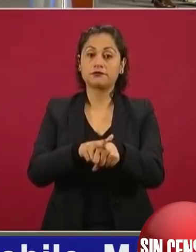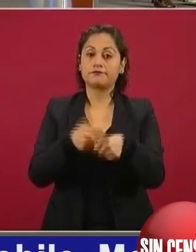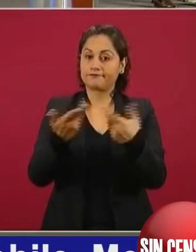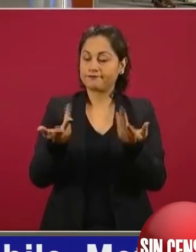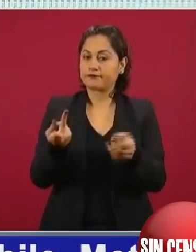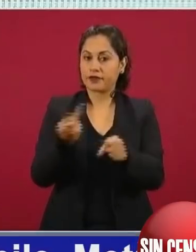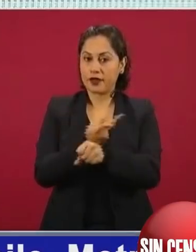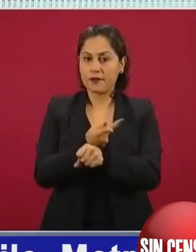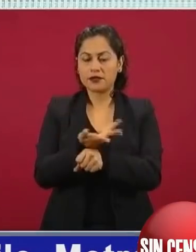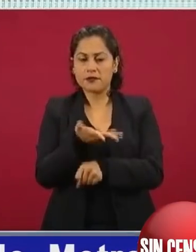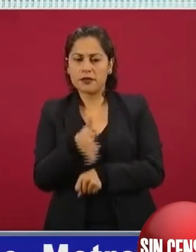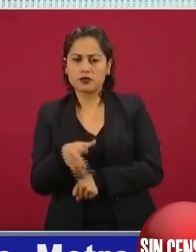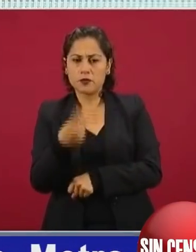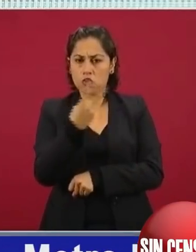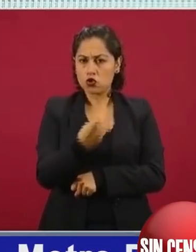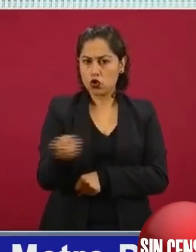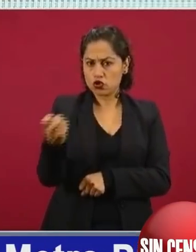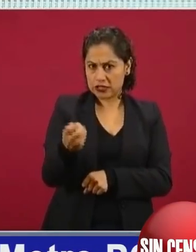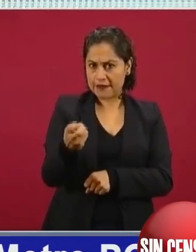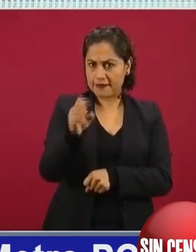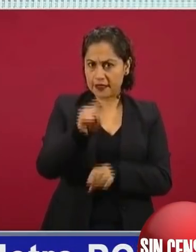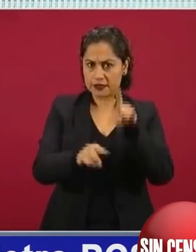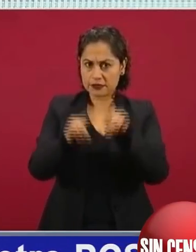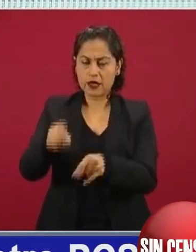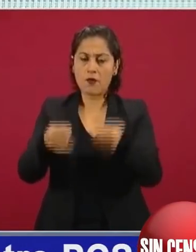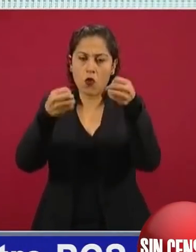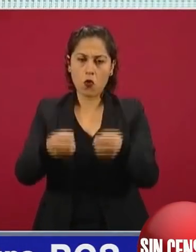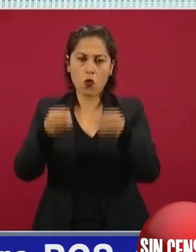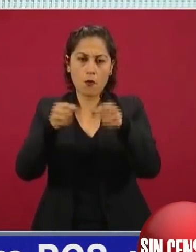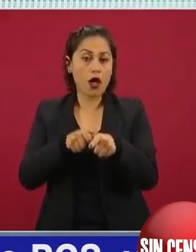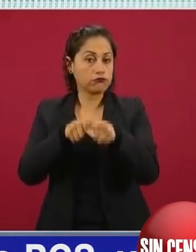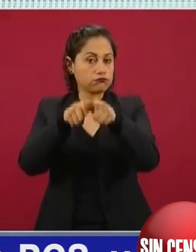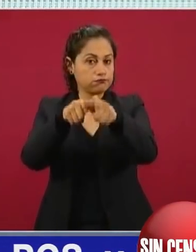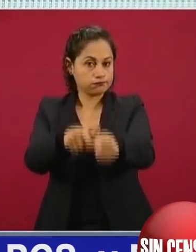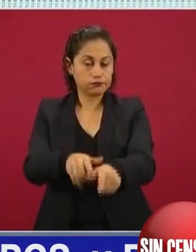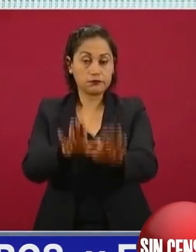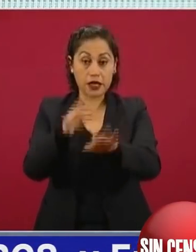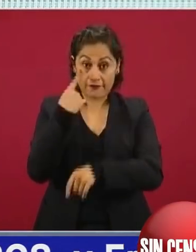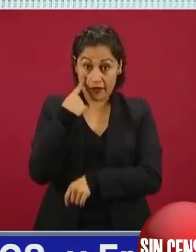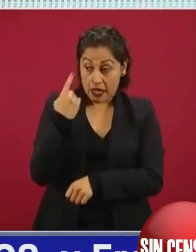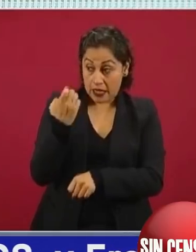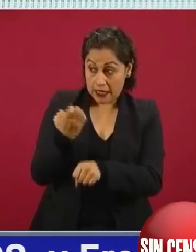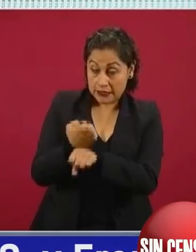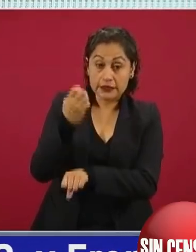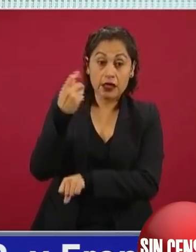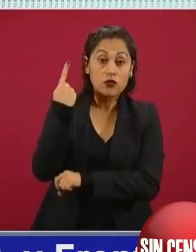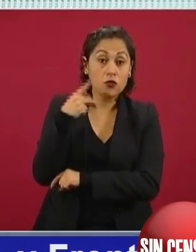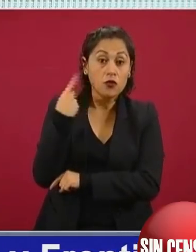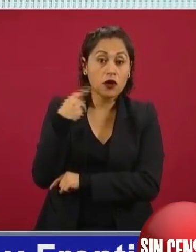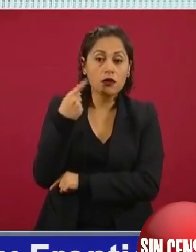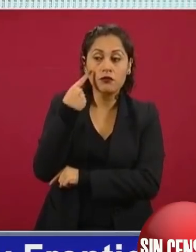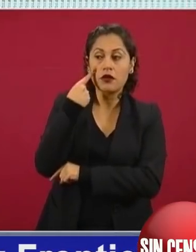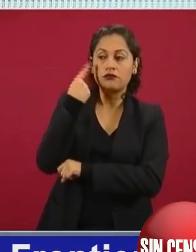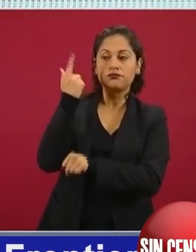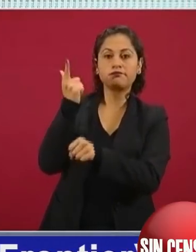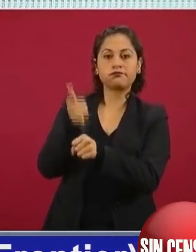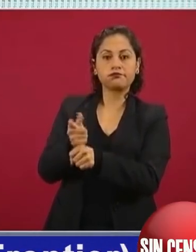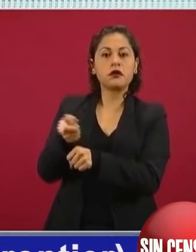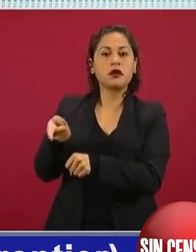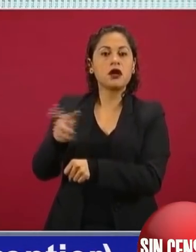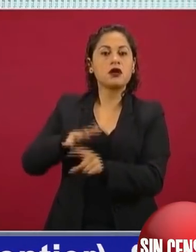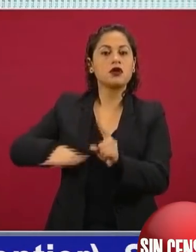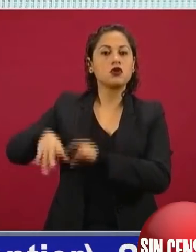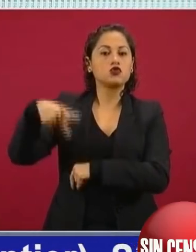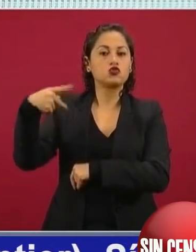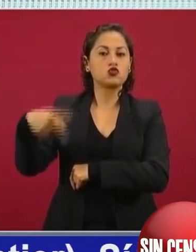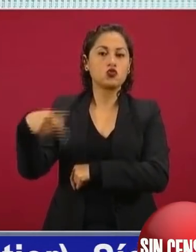de 200 camas ocupadas de manera estable. Hemos destacado en el caso de Puebla una actividad muy positiva de